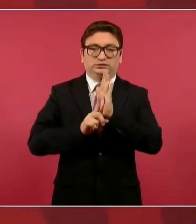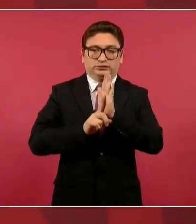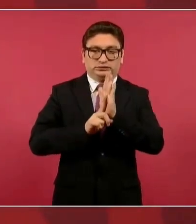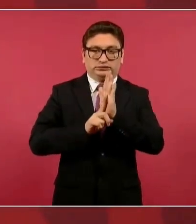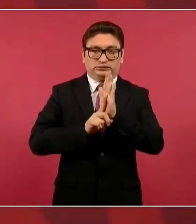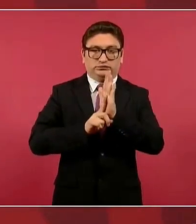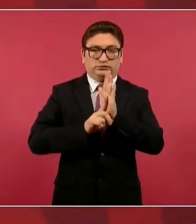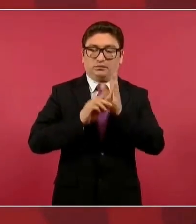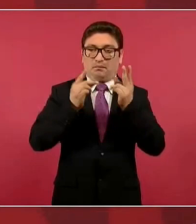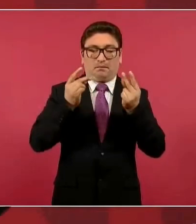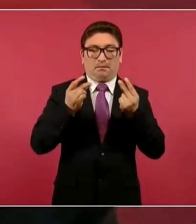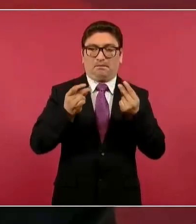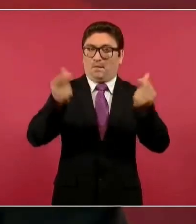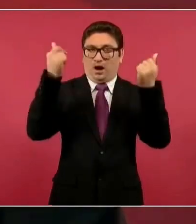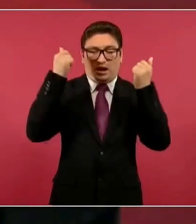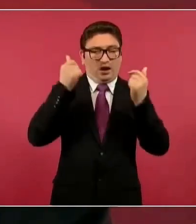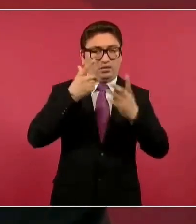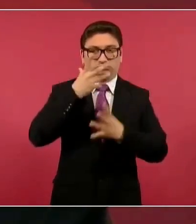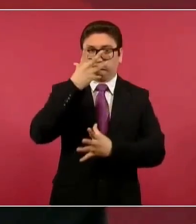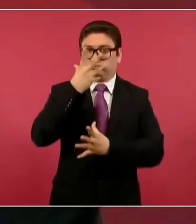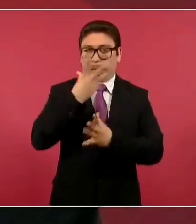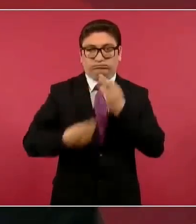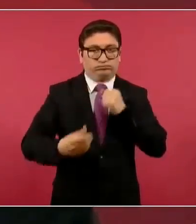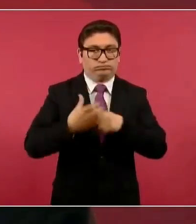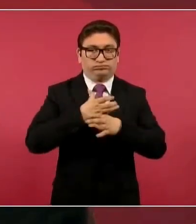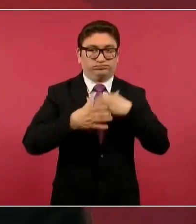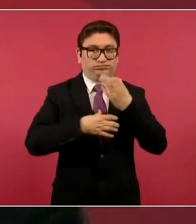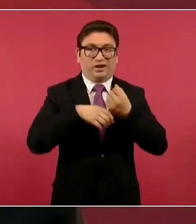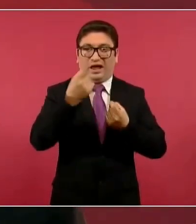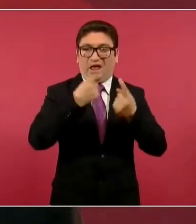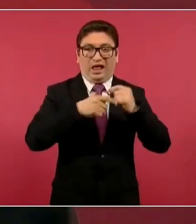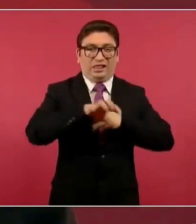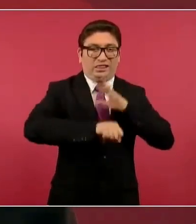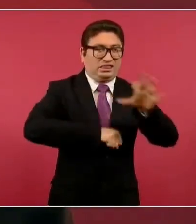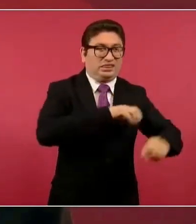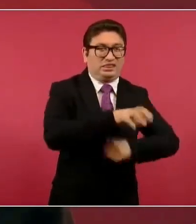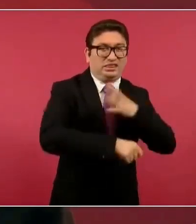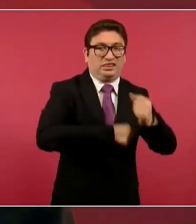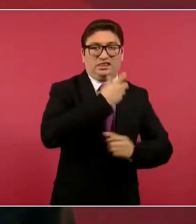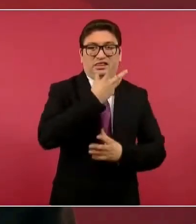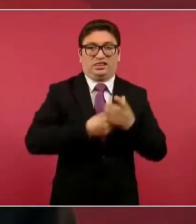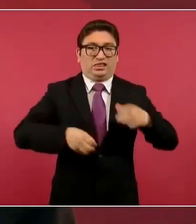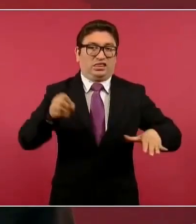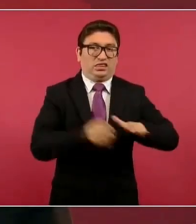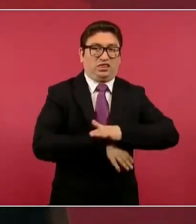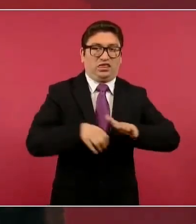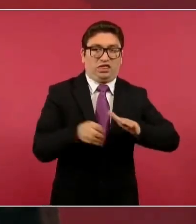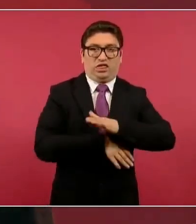y pues solo lo que alcanzan a meter en